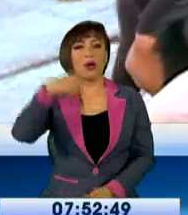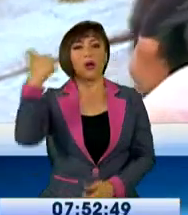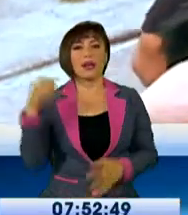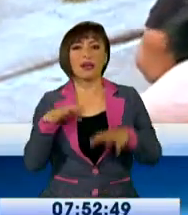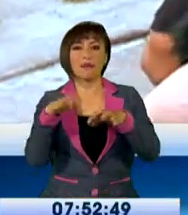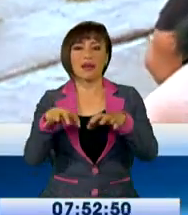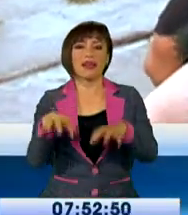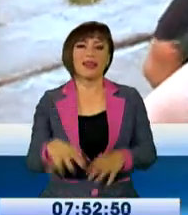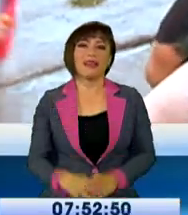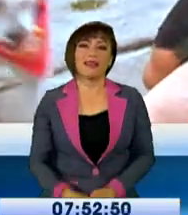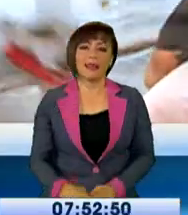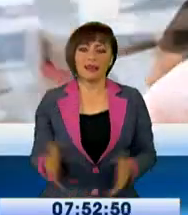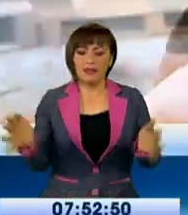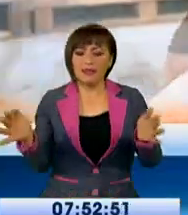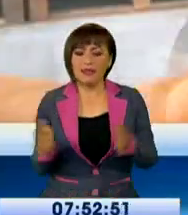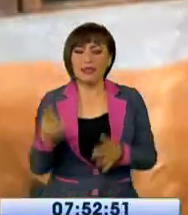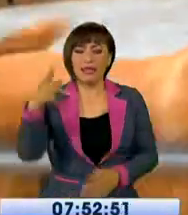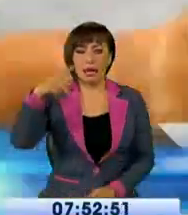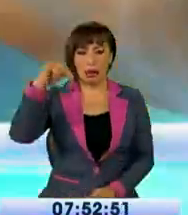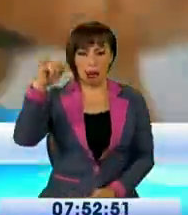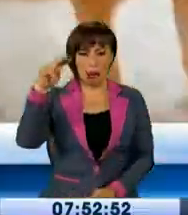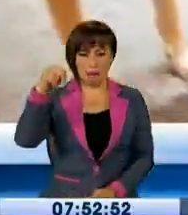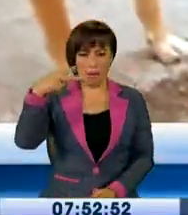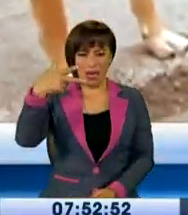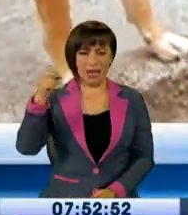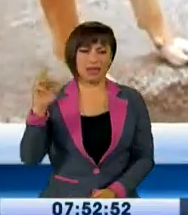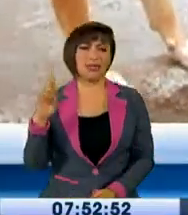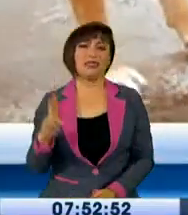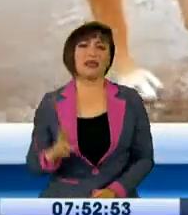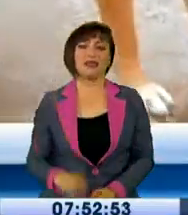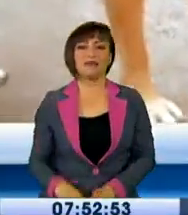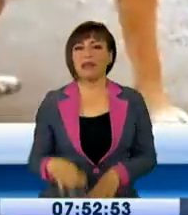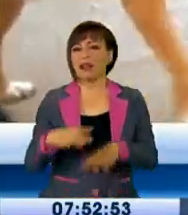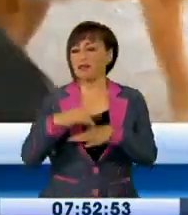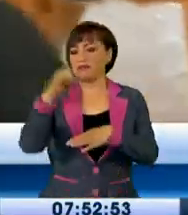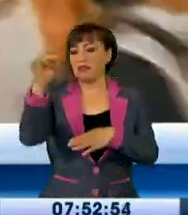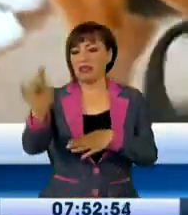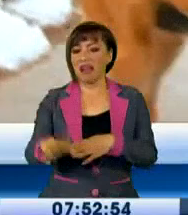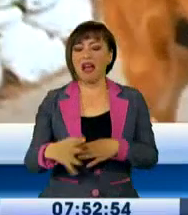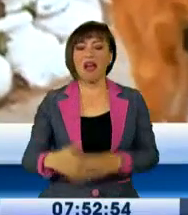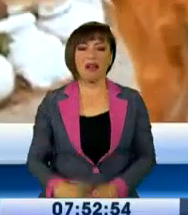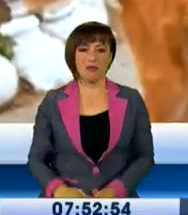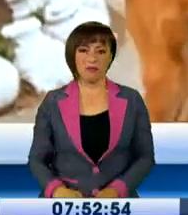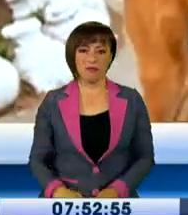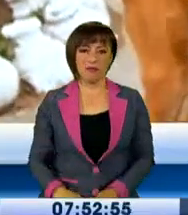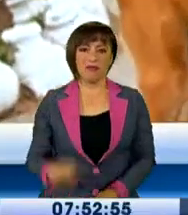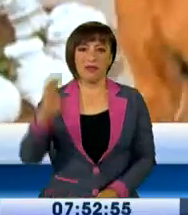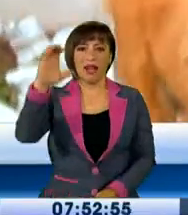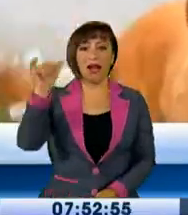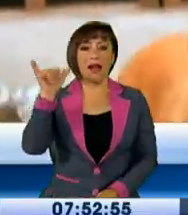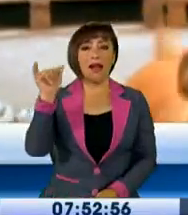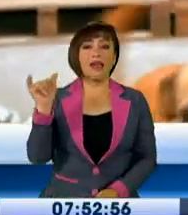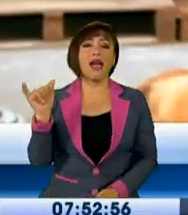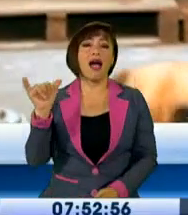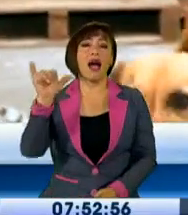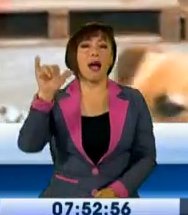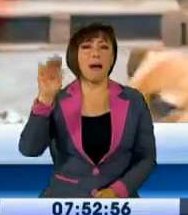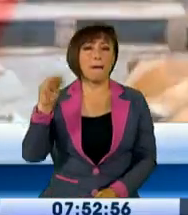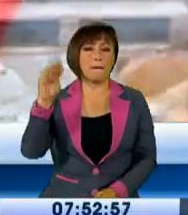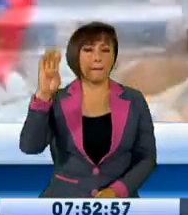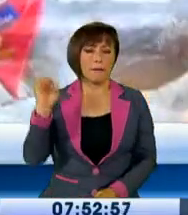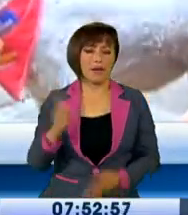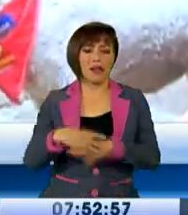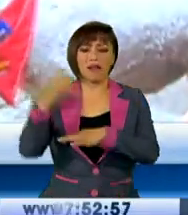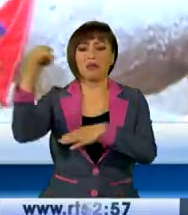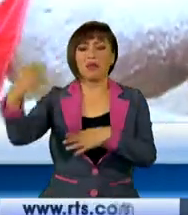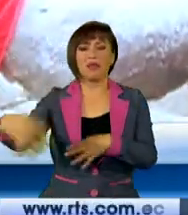cambio, es una pinche, pero ya ella fue abandonada en Cayambe después de haberle reproducido. Y como ya